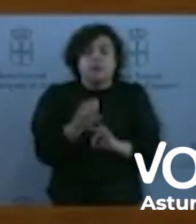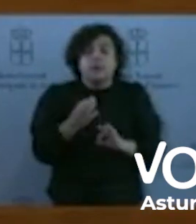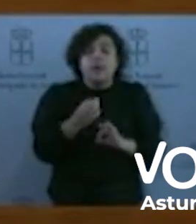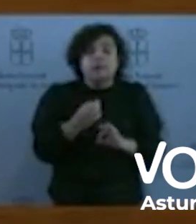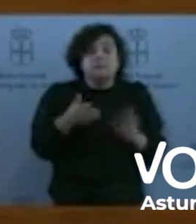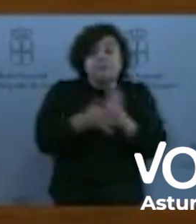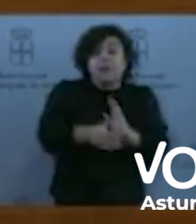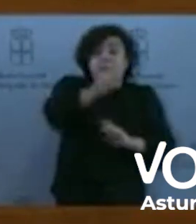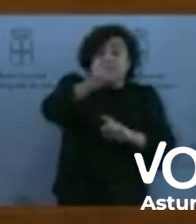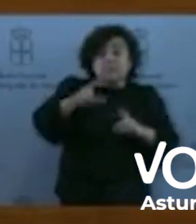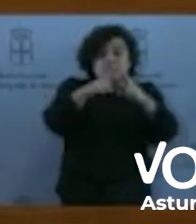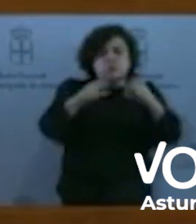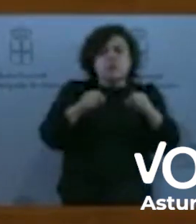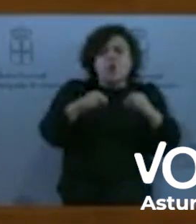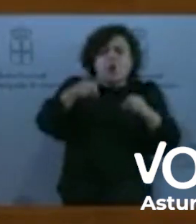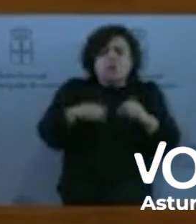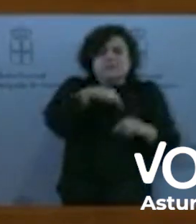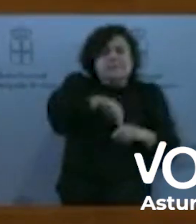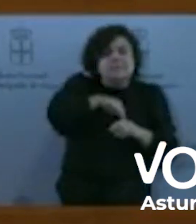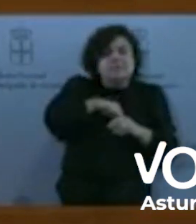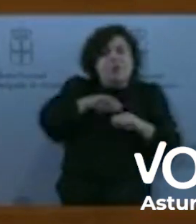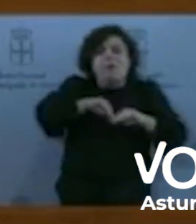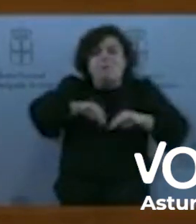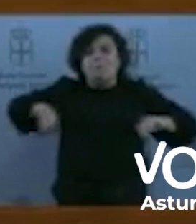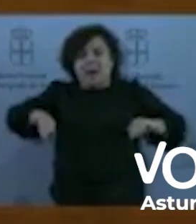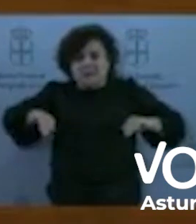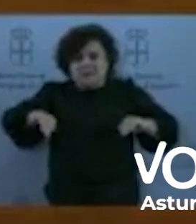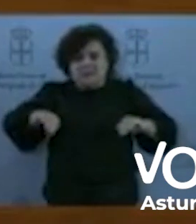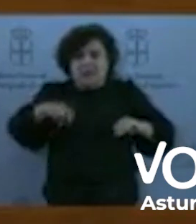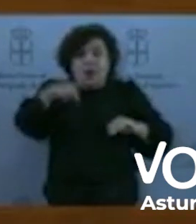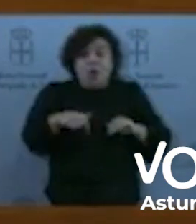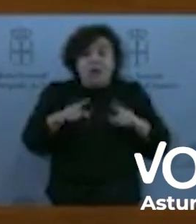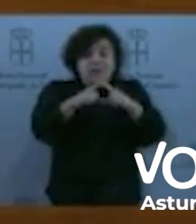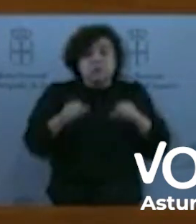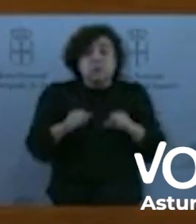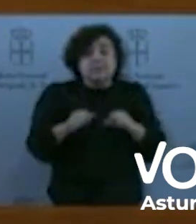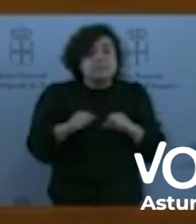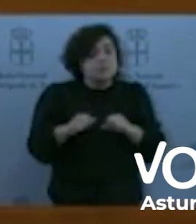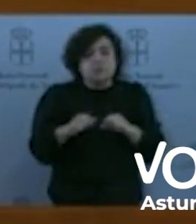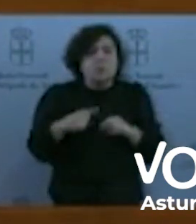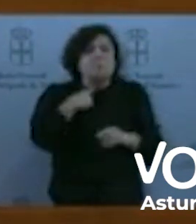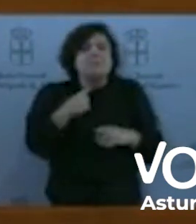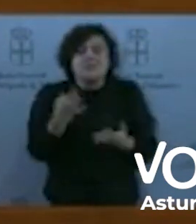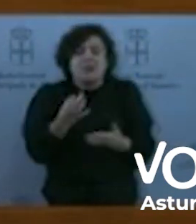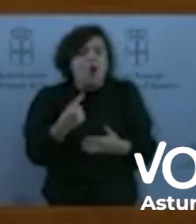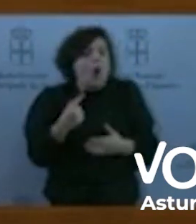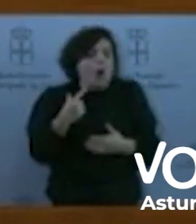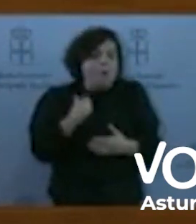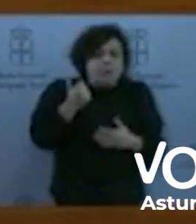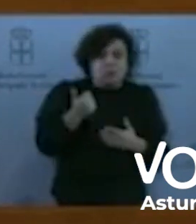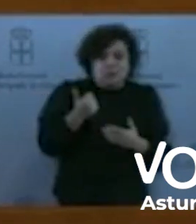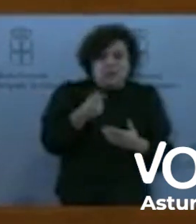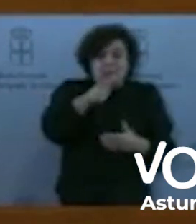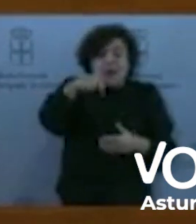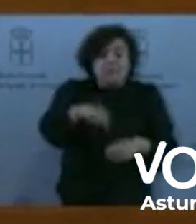está perdiendo nuevamente una oportunidad, porque, repito, los problemas de Asturias son muchos. En Asturias tenemos muchos problemas,